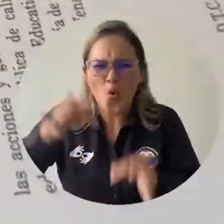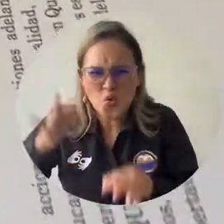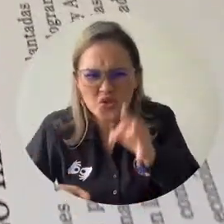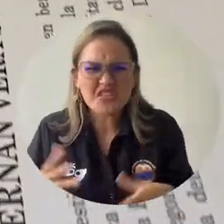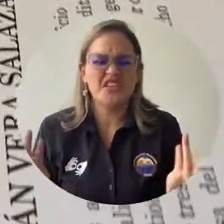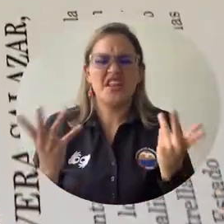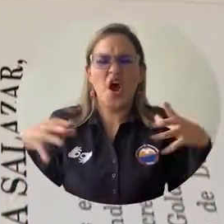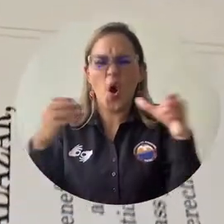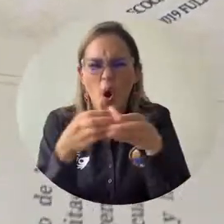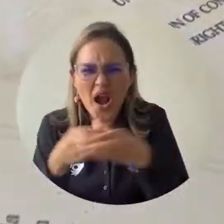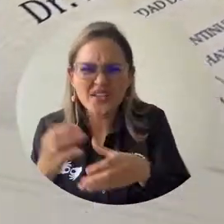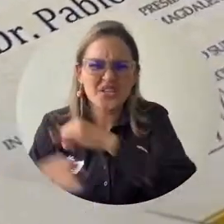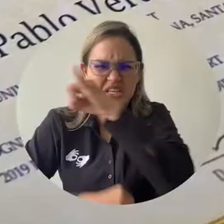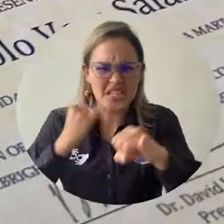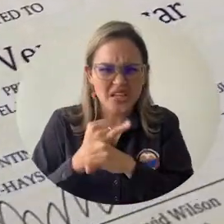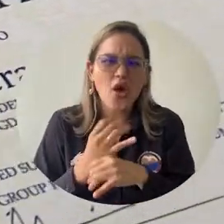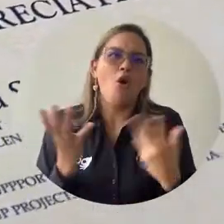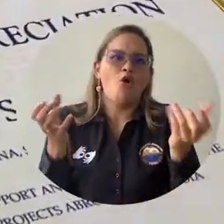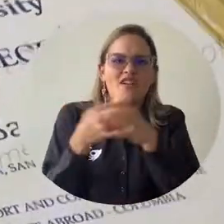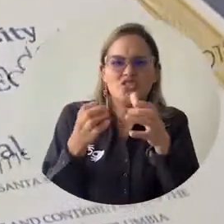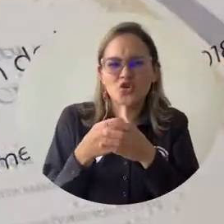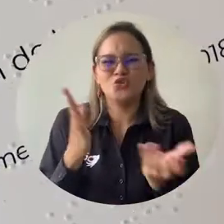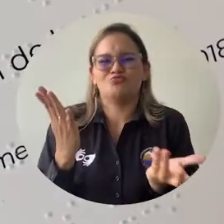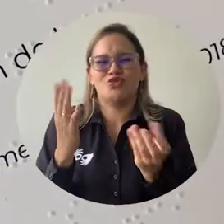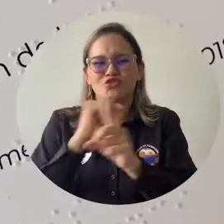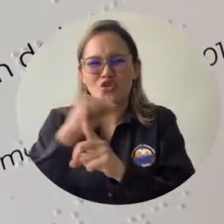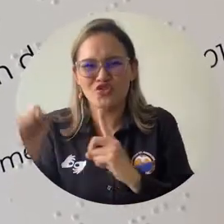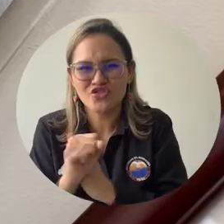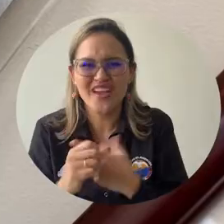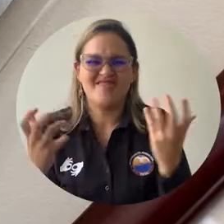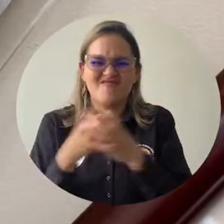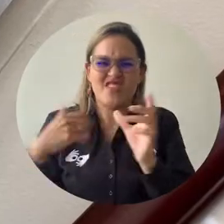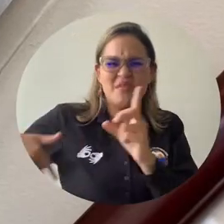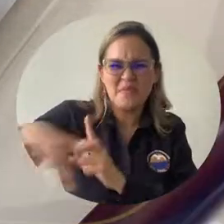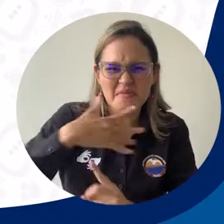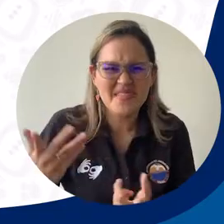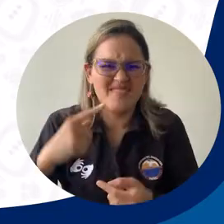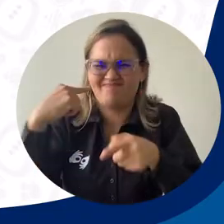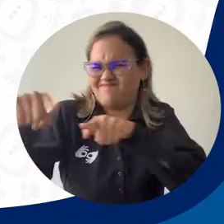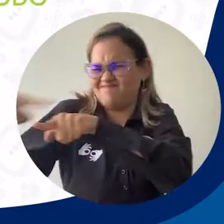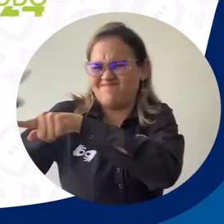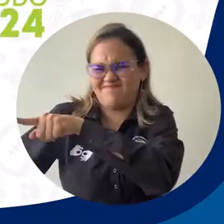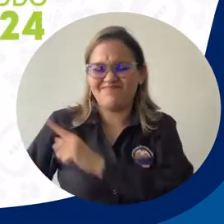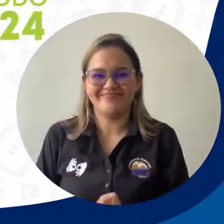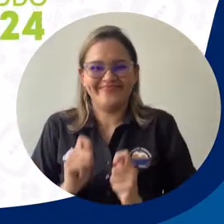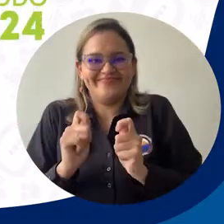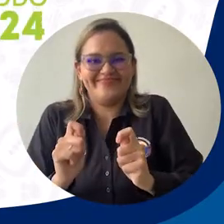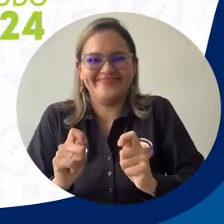Innovación, de organizaciones internacionales, sociales, ambientales, educativas y gremiales.